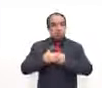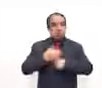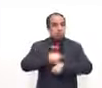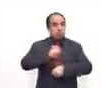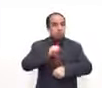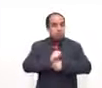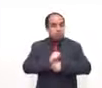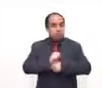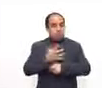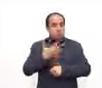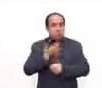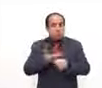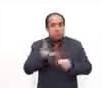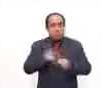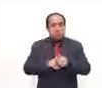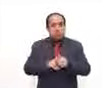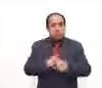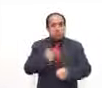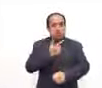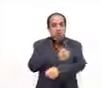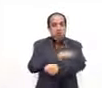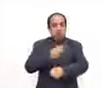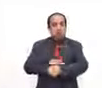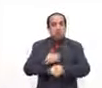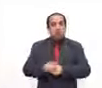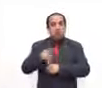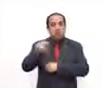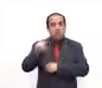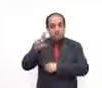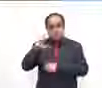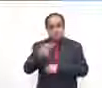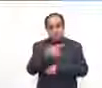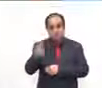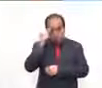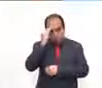hospital allá en Gustavo Madero de la Pastora, que ya también conocen. Siguiente.